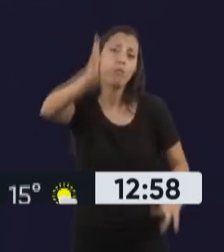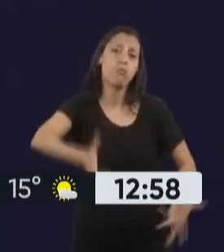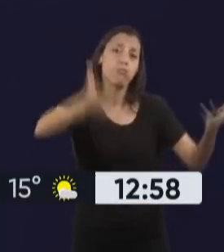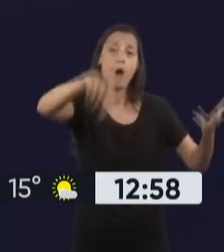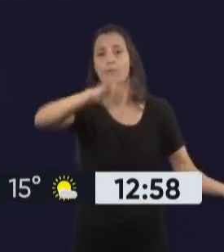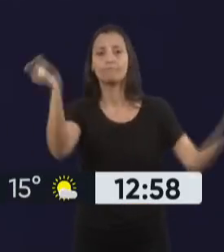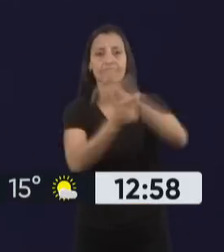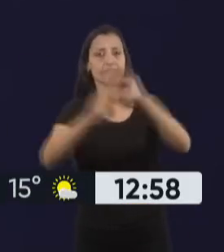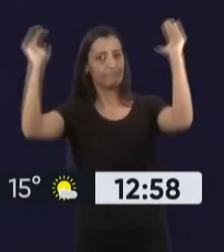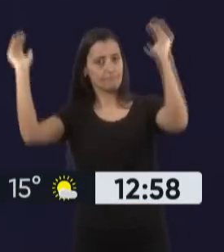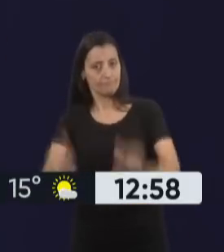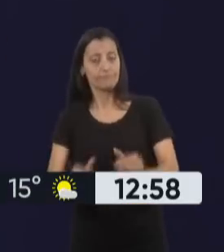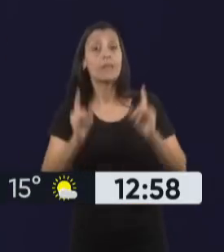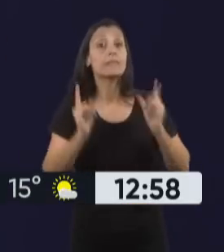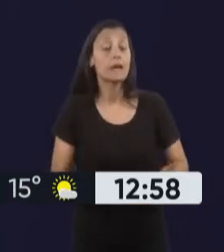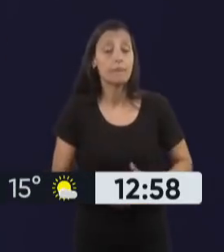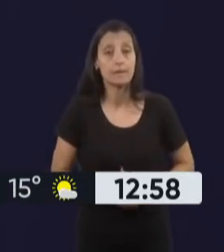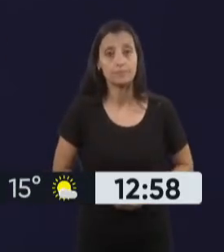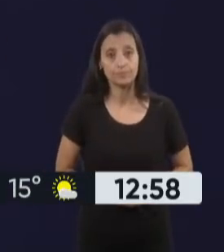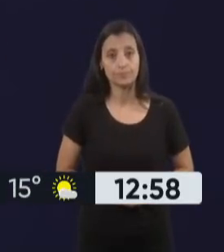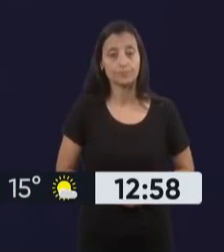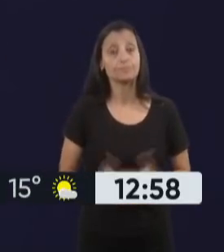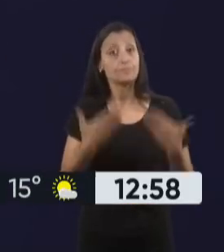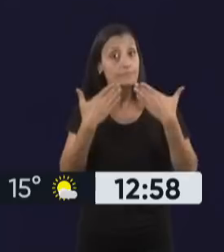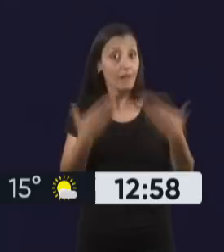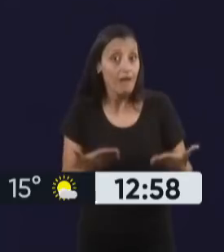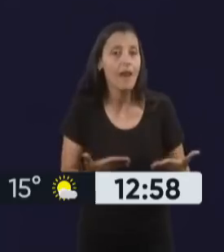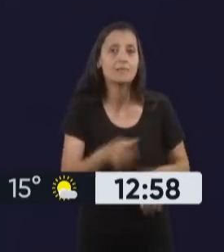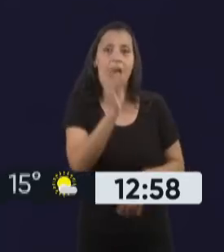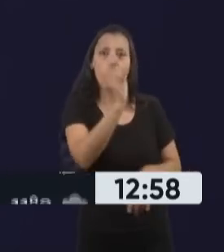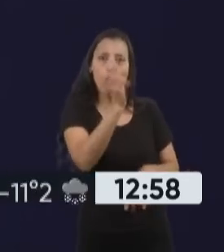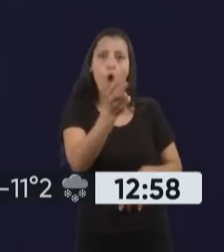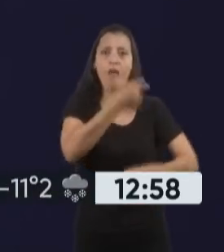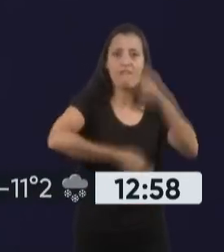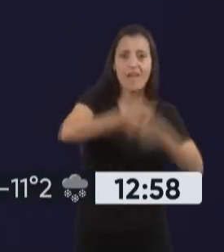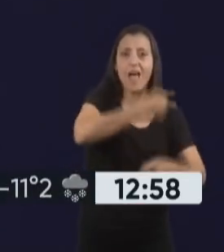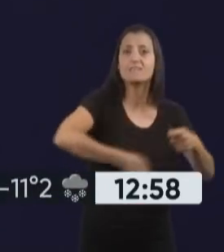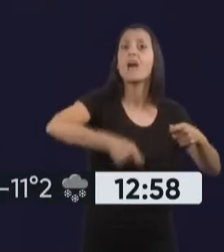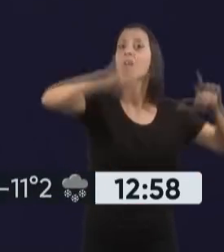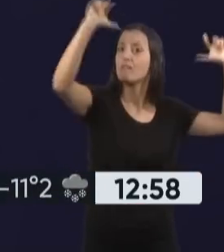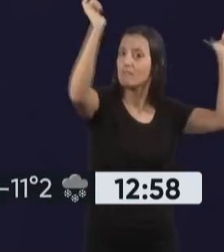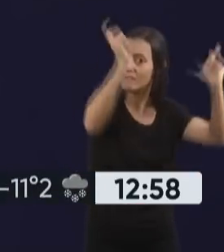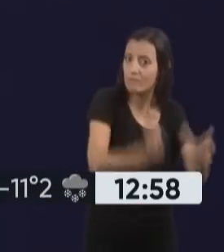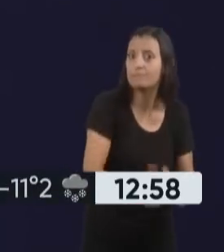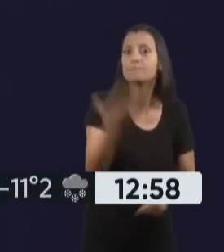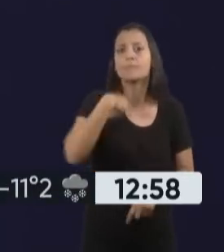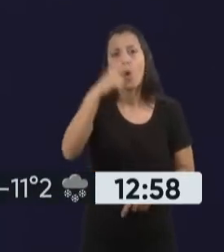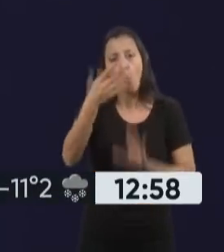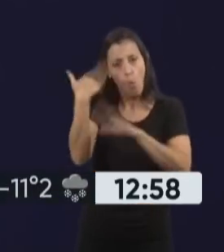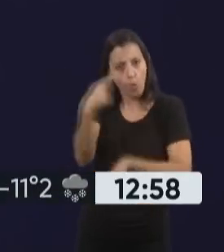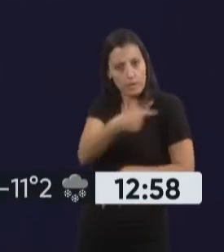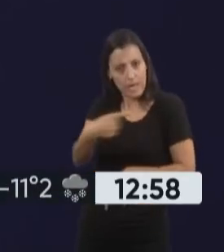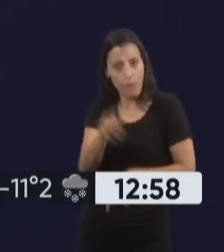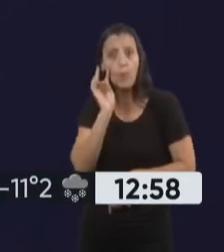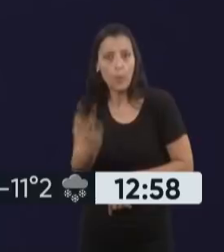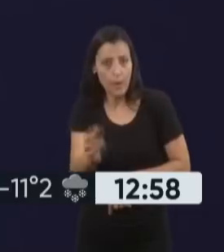décadas. También, gracias a la baja de los dólares financieros que vimos durante las últimas jornadas,